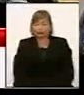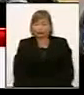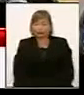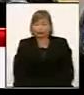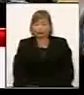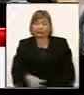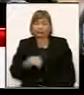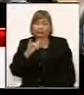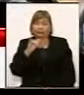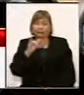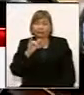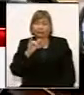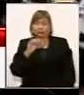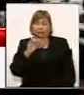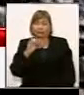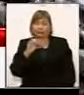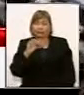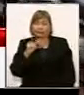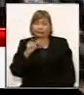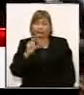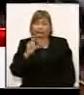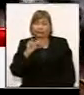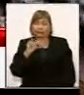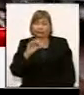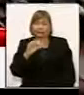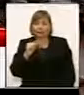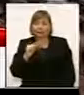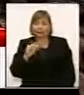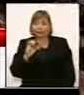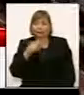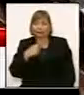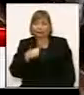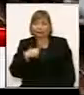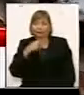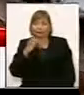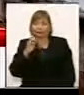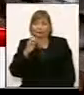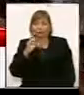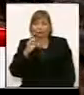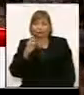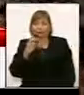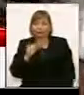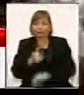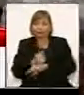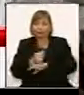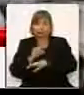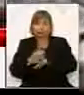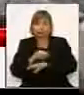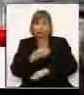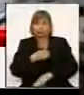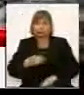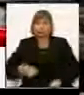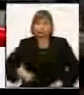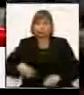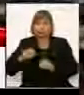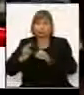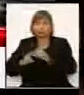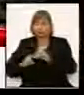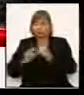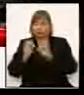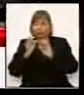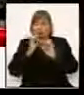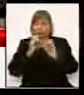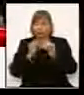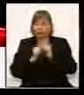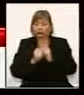Jenny Vilcatoma, a todos los presentes. El que habla es Eduardo González, jefe de gabinete asesores del despacho del ministro de Transporte y Comunicaciones,